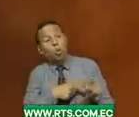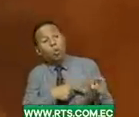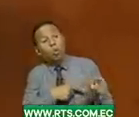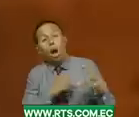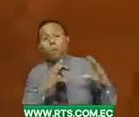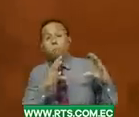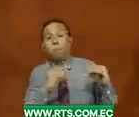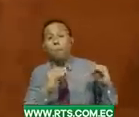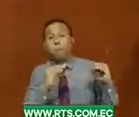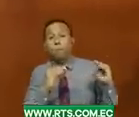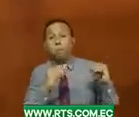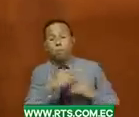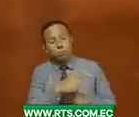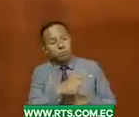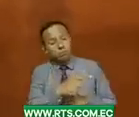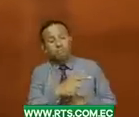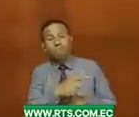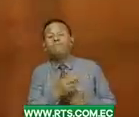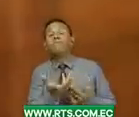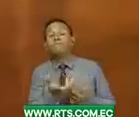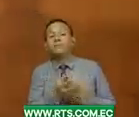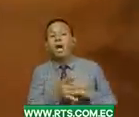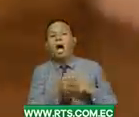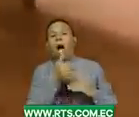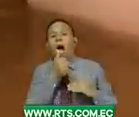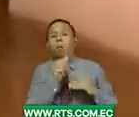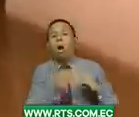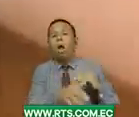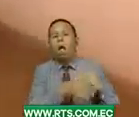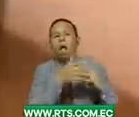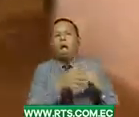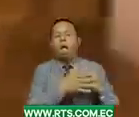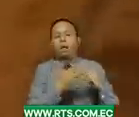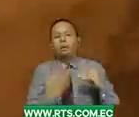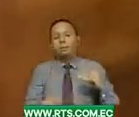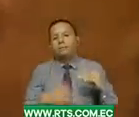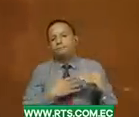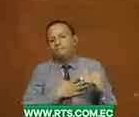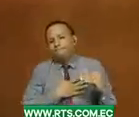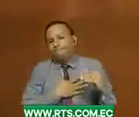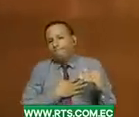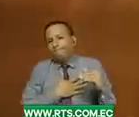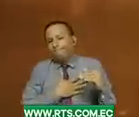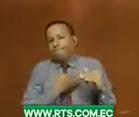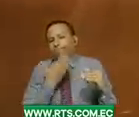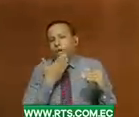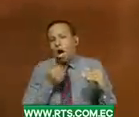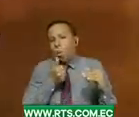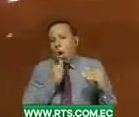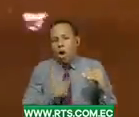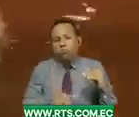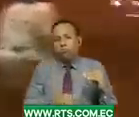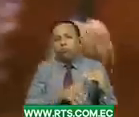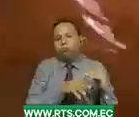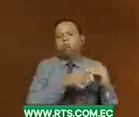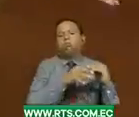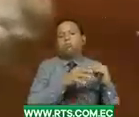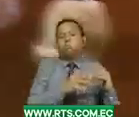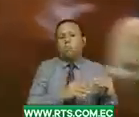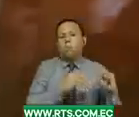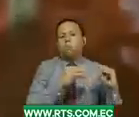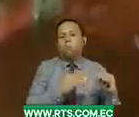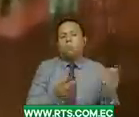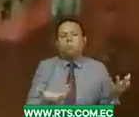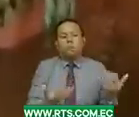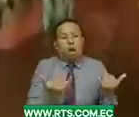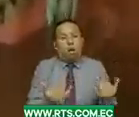colchón, como indica la señora, ese es el colchón de ella, que lamentablemente se le ha mojado. Y como no baja el agua y tampoco hace